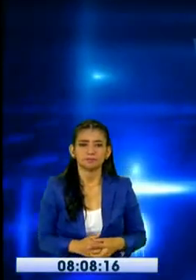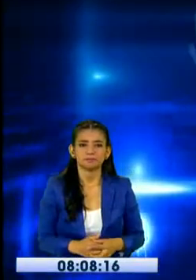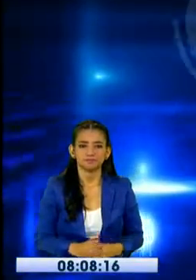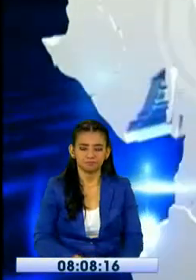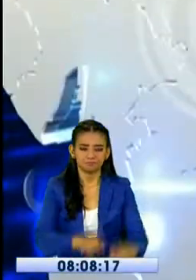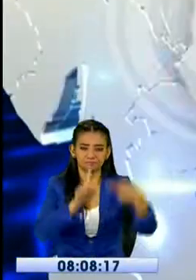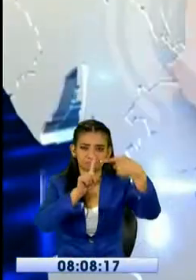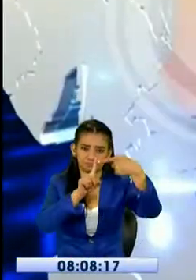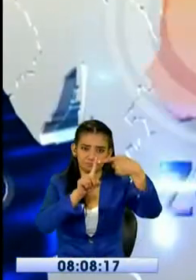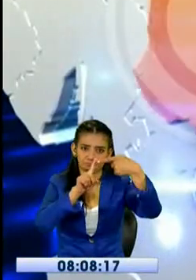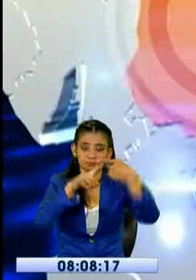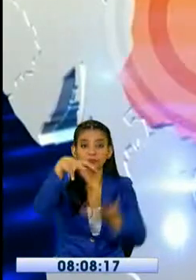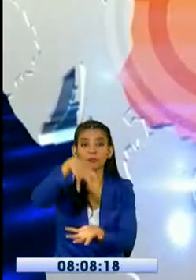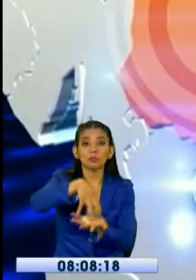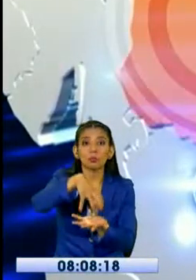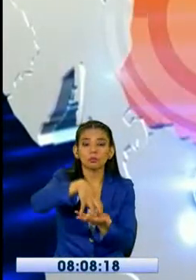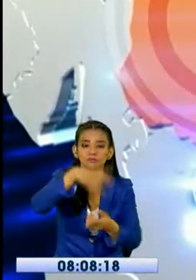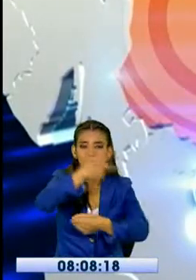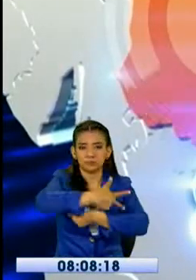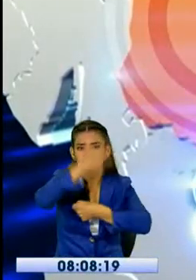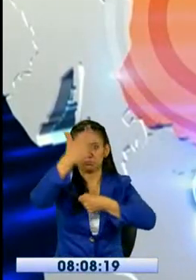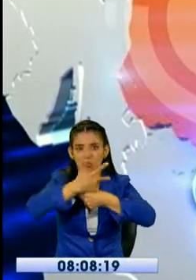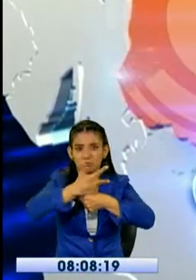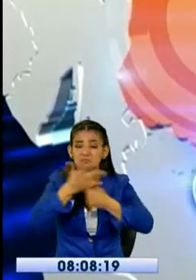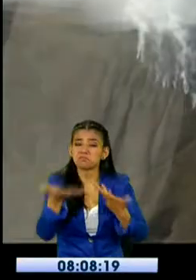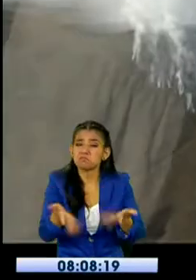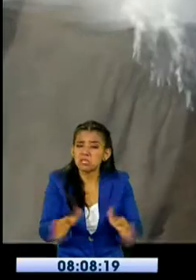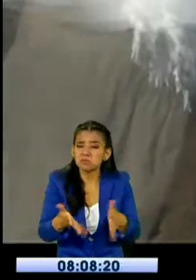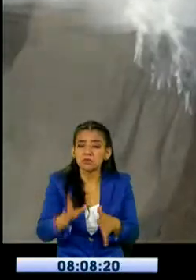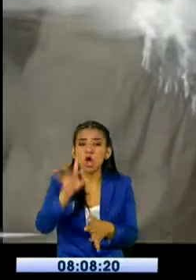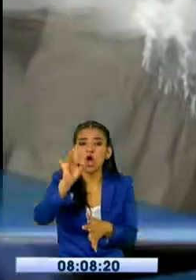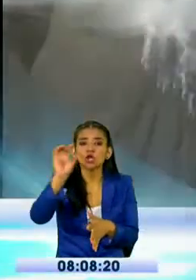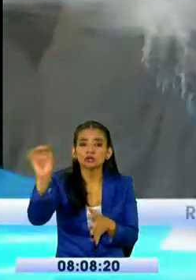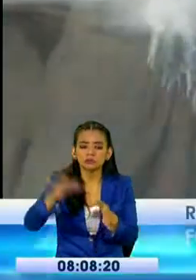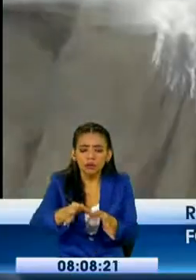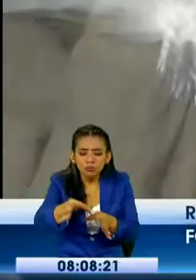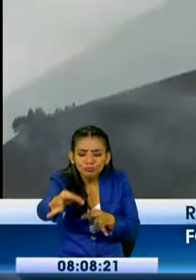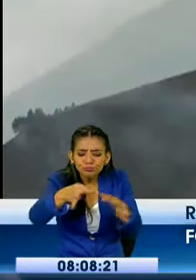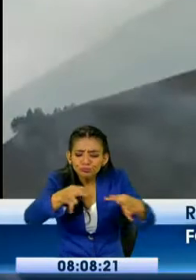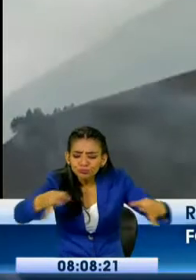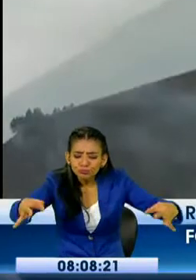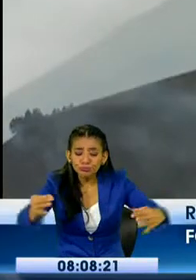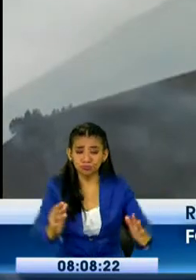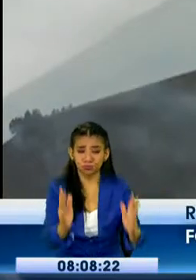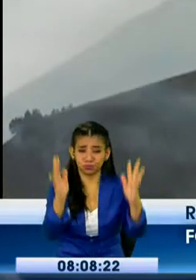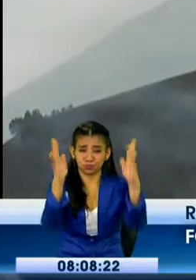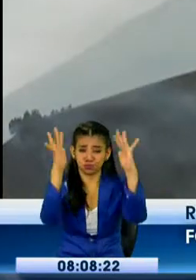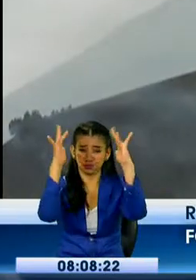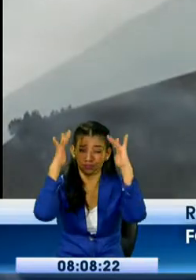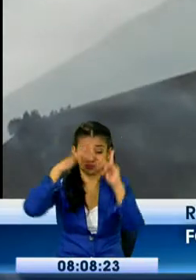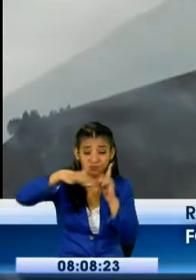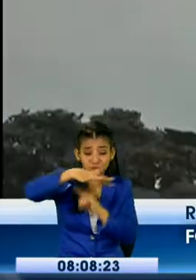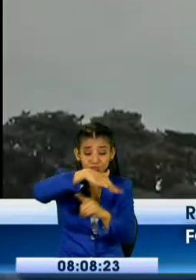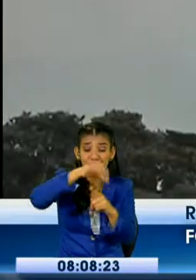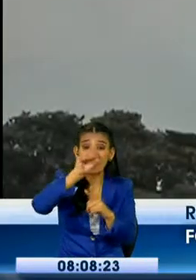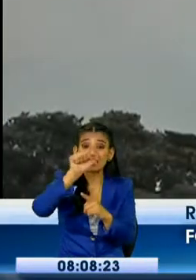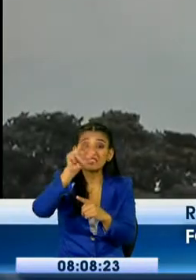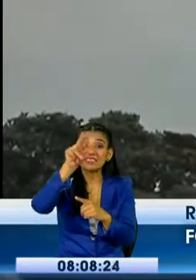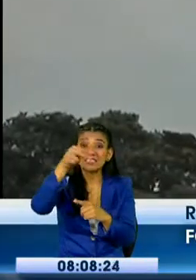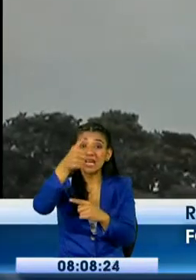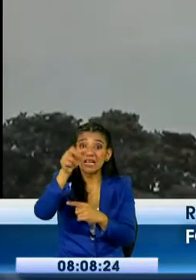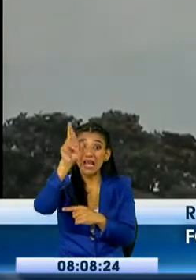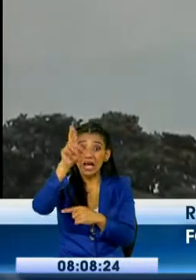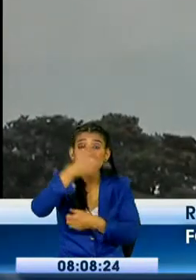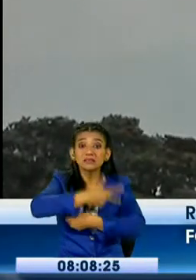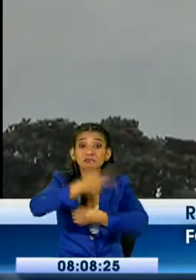En la provincia de Chimborazo, por ejemplo, son aproximadamente 80 hectáreas de reservas protegidas del Parque Nacional Sangay y Chimborazo que se